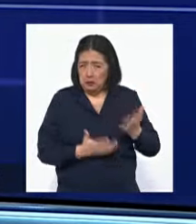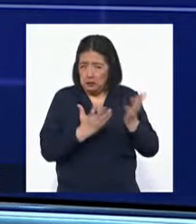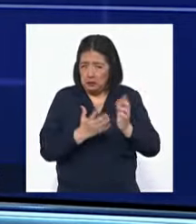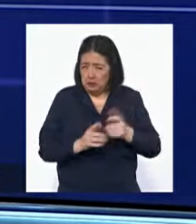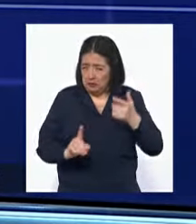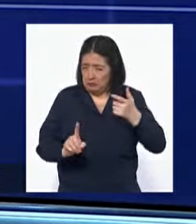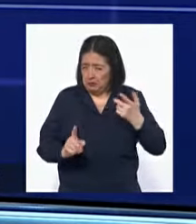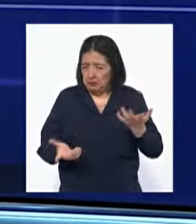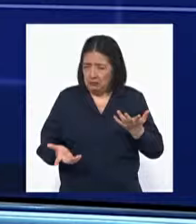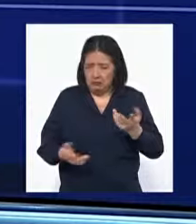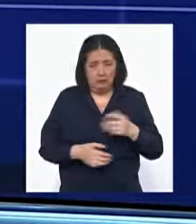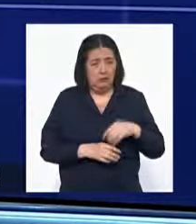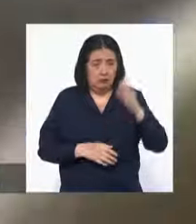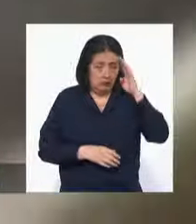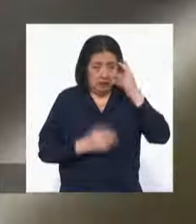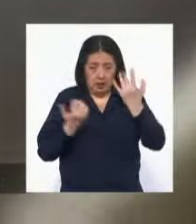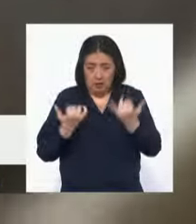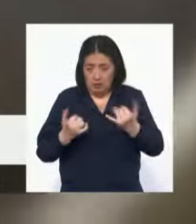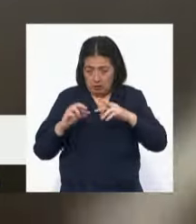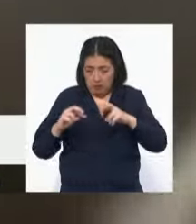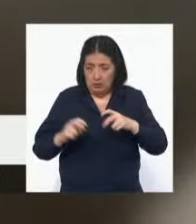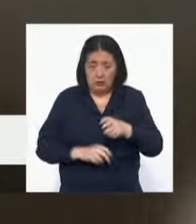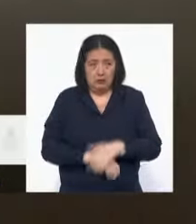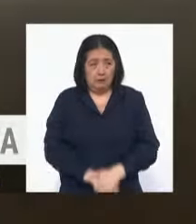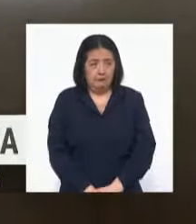investiga estos dos hechos.